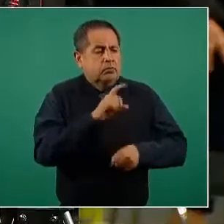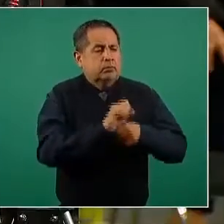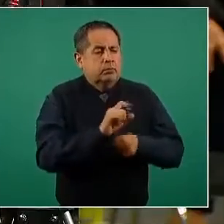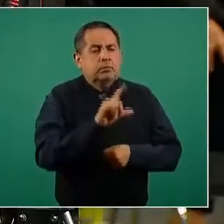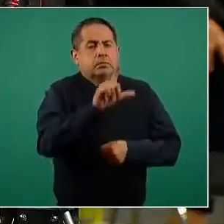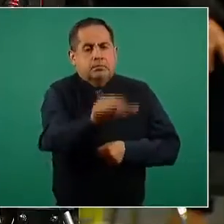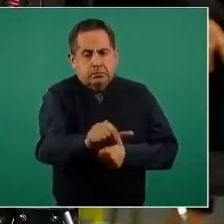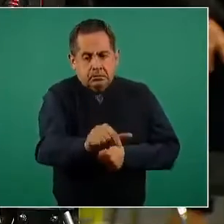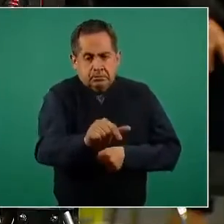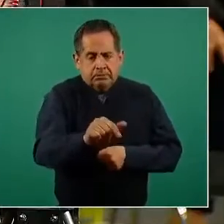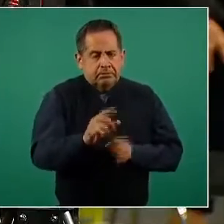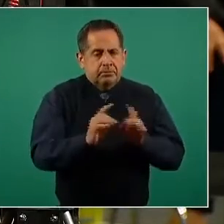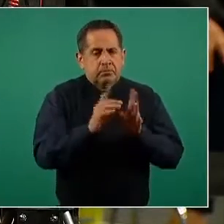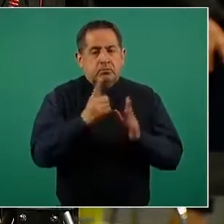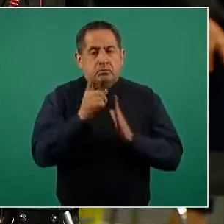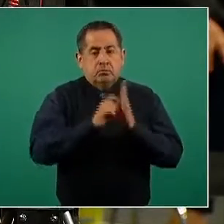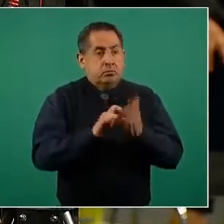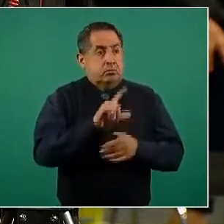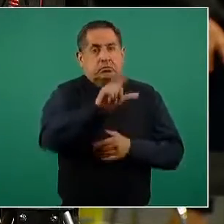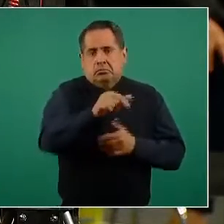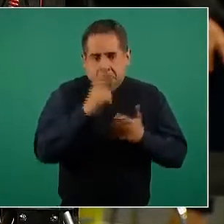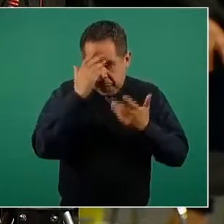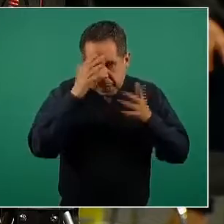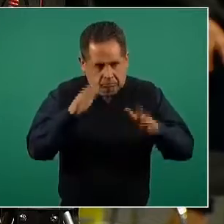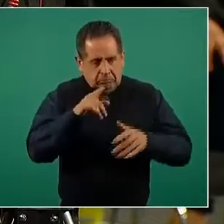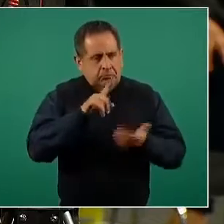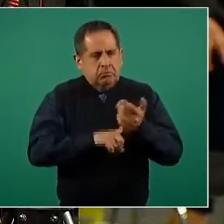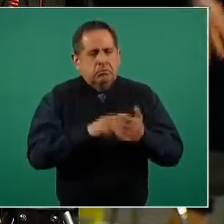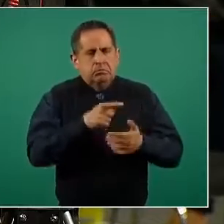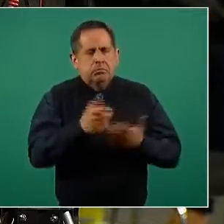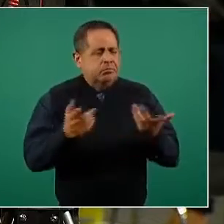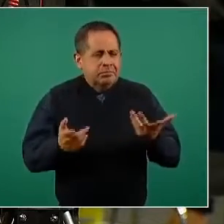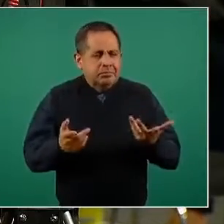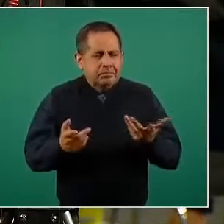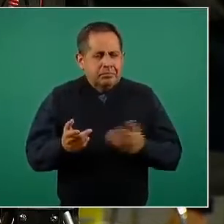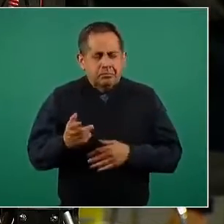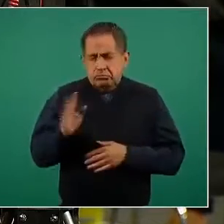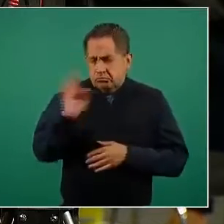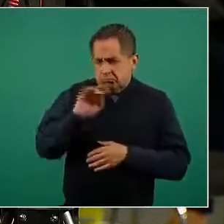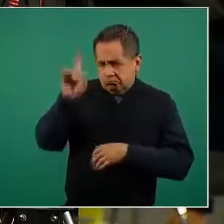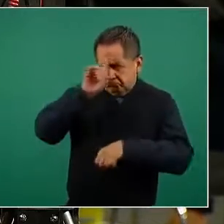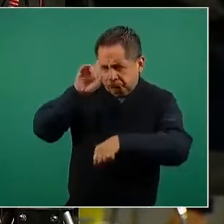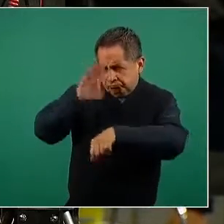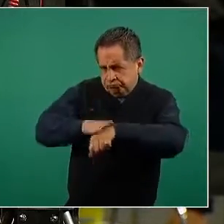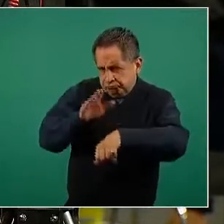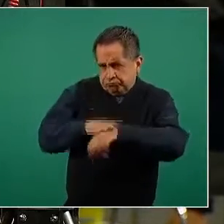después o un mes después, si es que llegara a ocurrir, ¿sería recomendable que